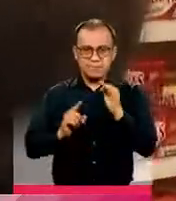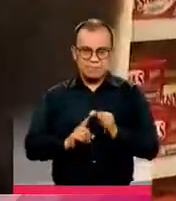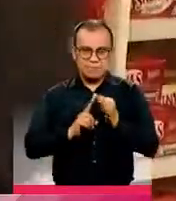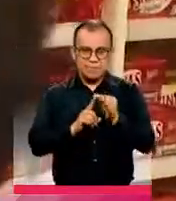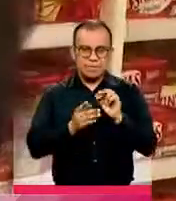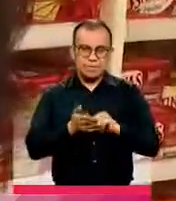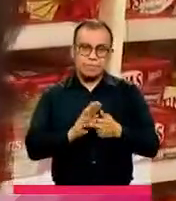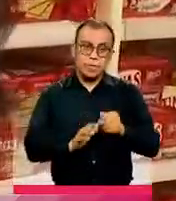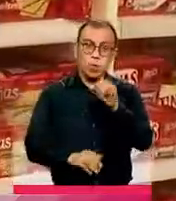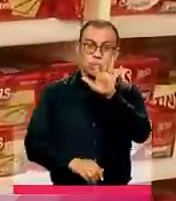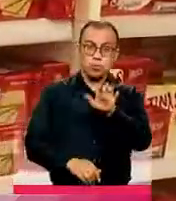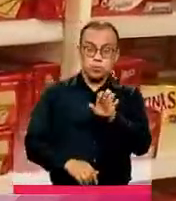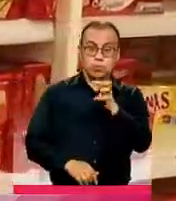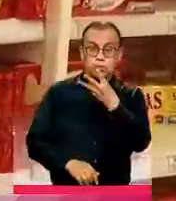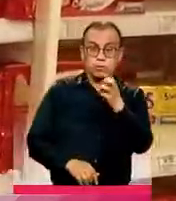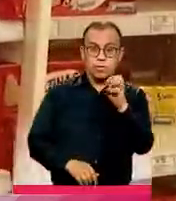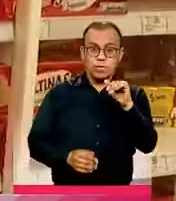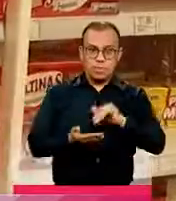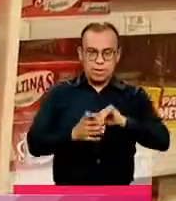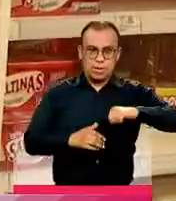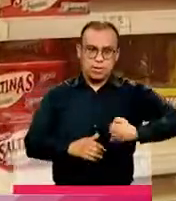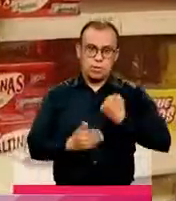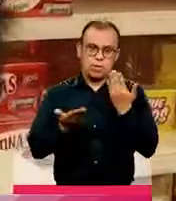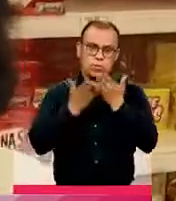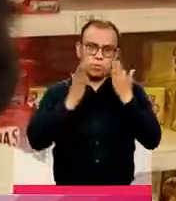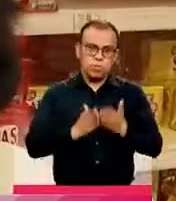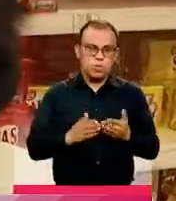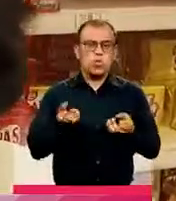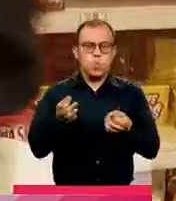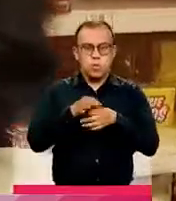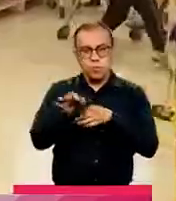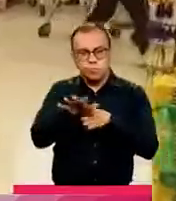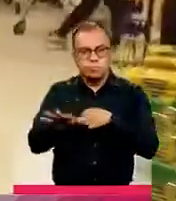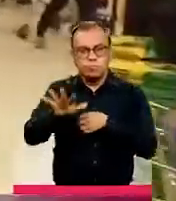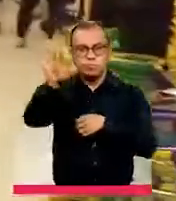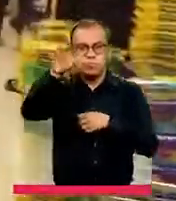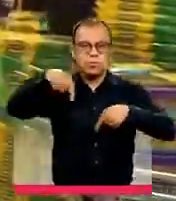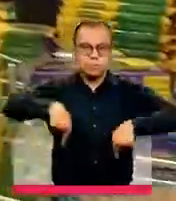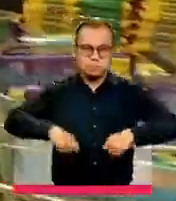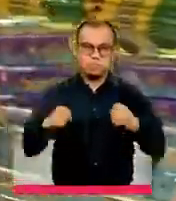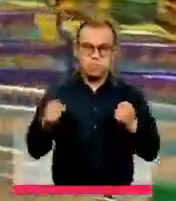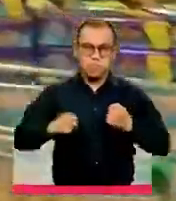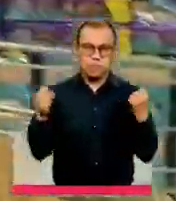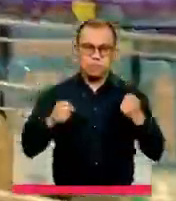y 85.803 canastas a estudiantes de las zonas rurales de Bogotá.